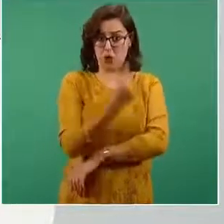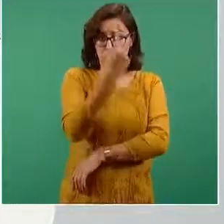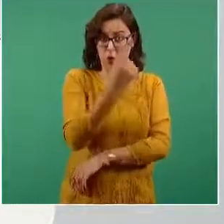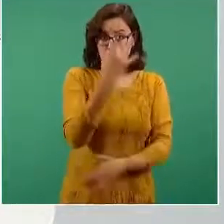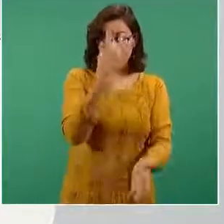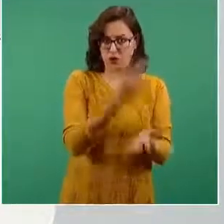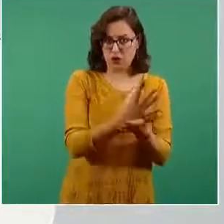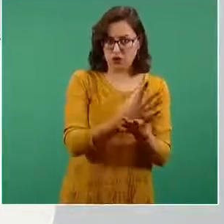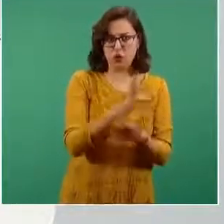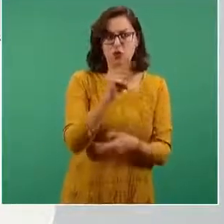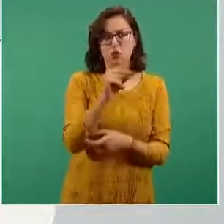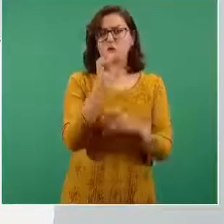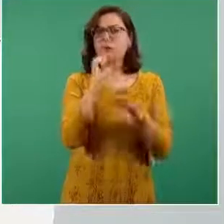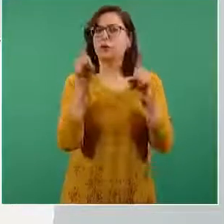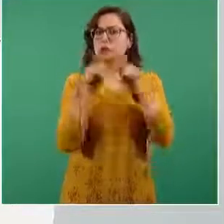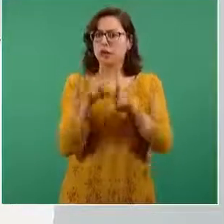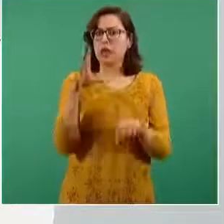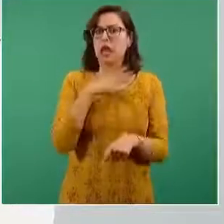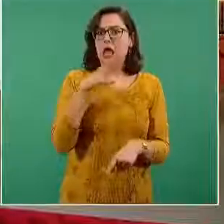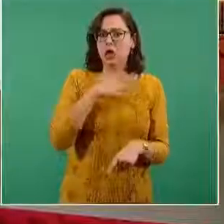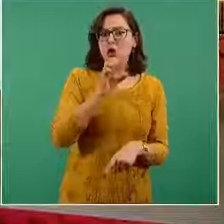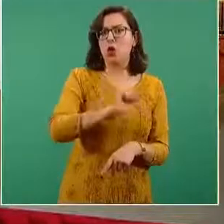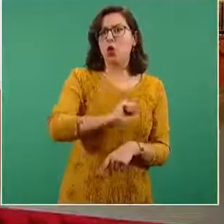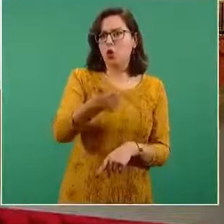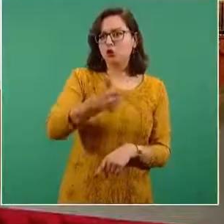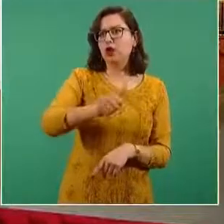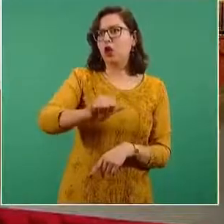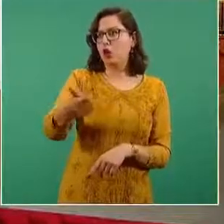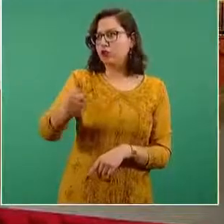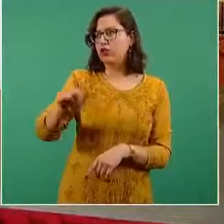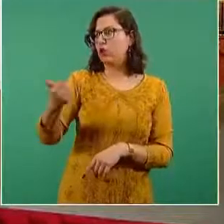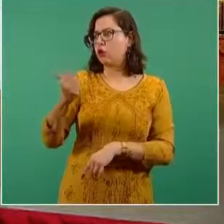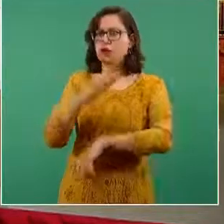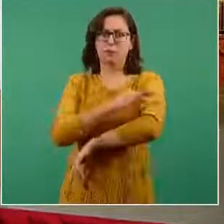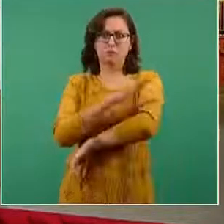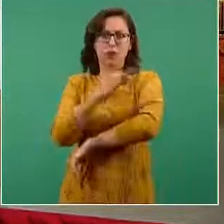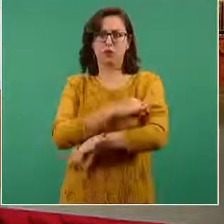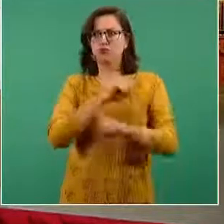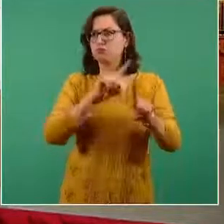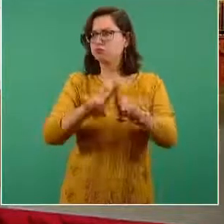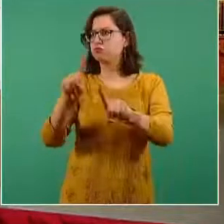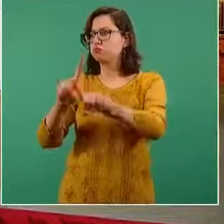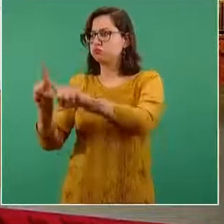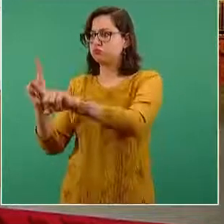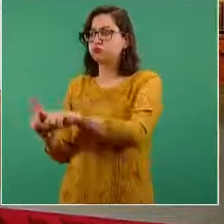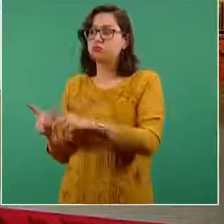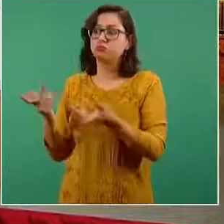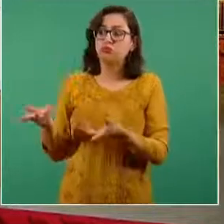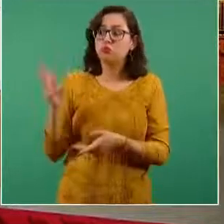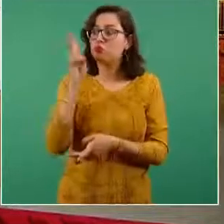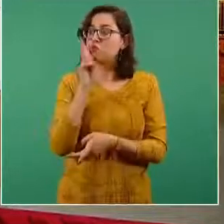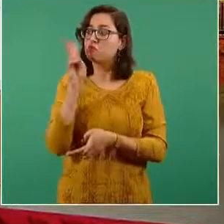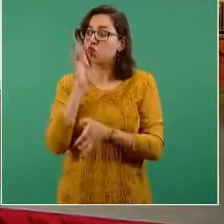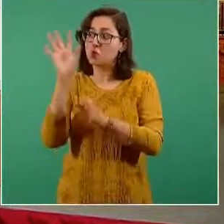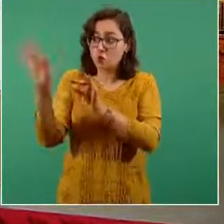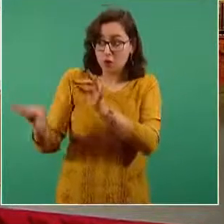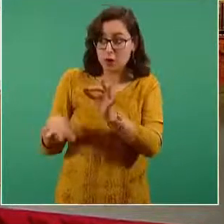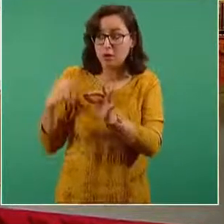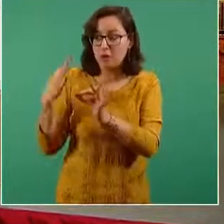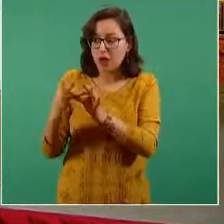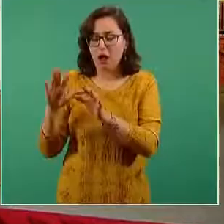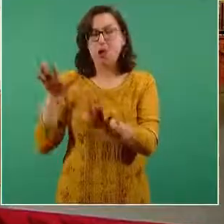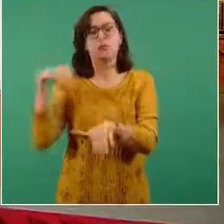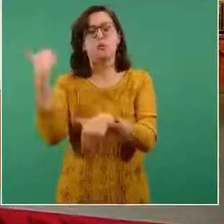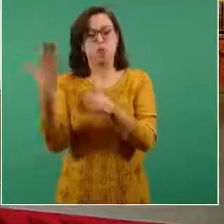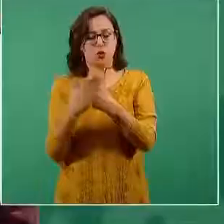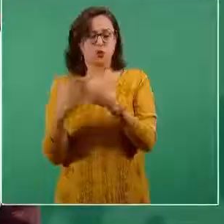todos los desarrollos de posibles vacunas que en siguientes meses pudieran estar a disposición del mercado